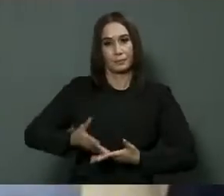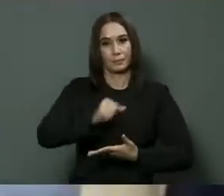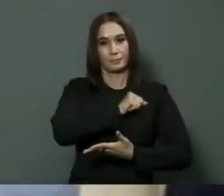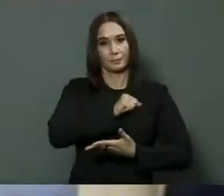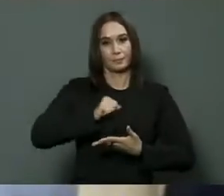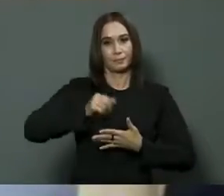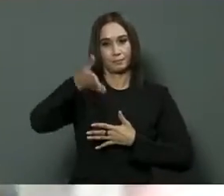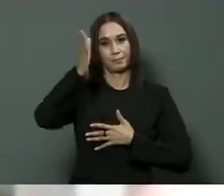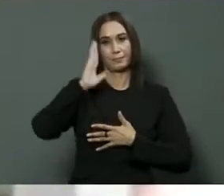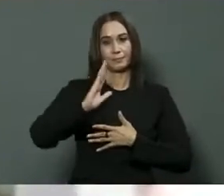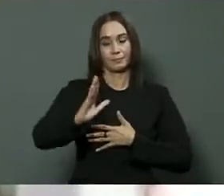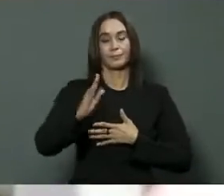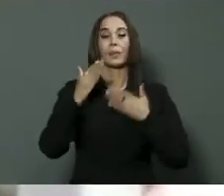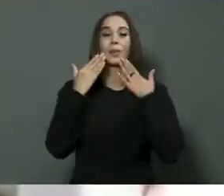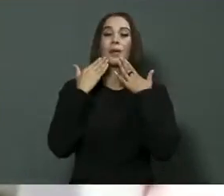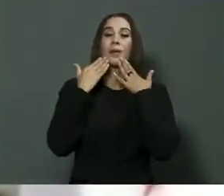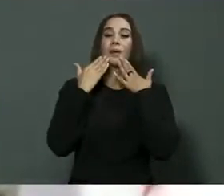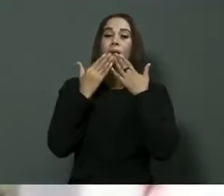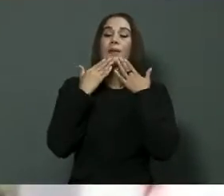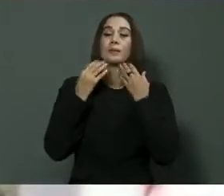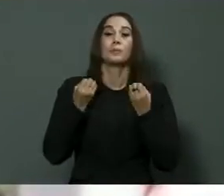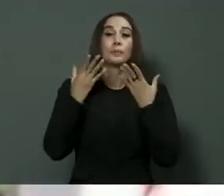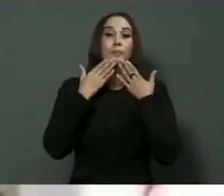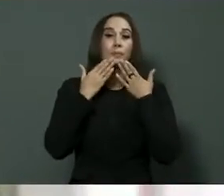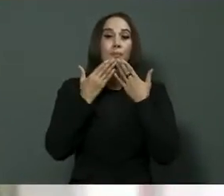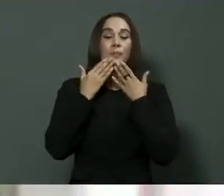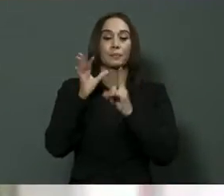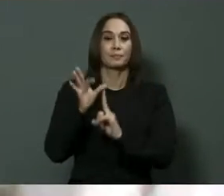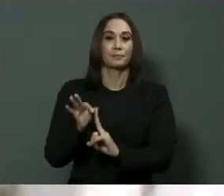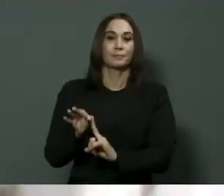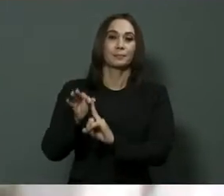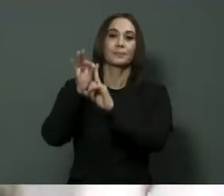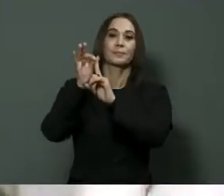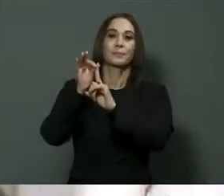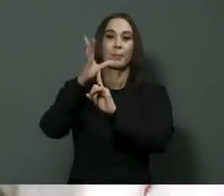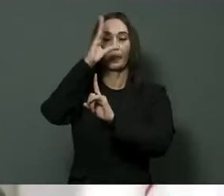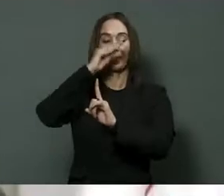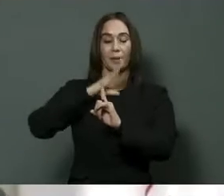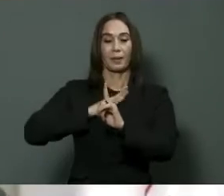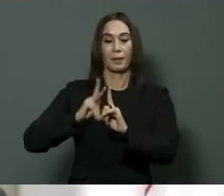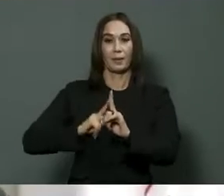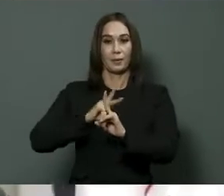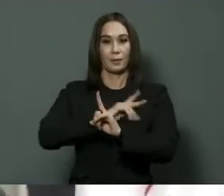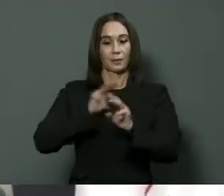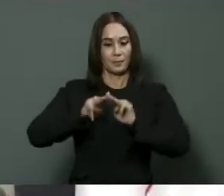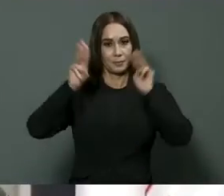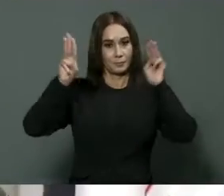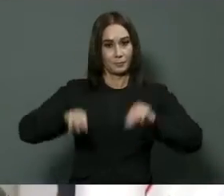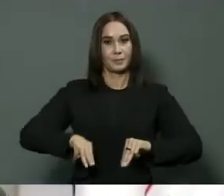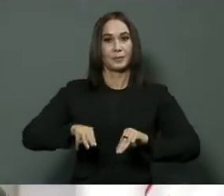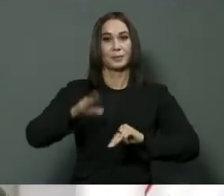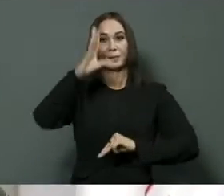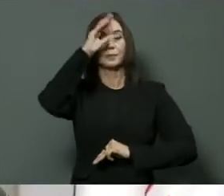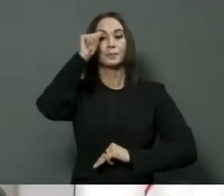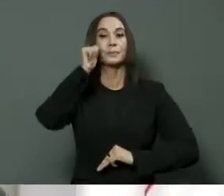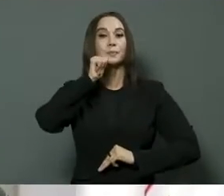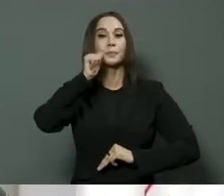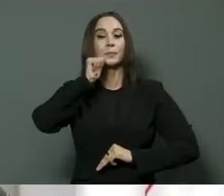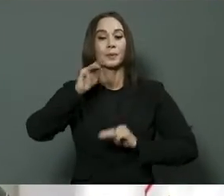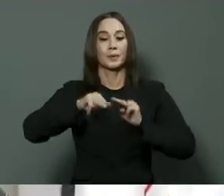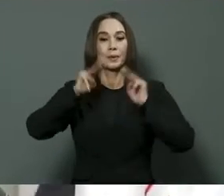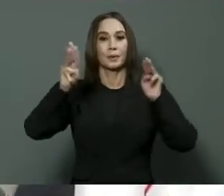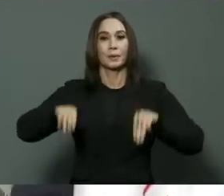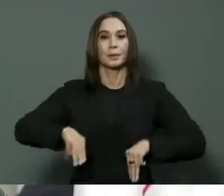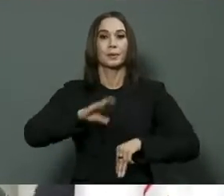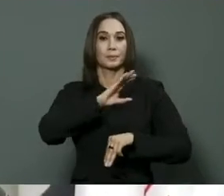Señor. Gracias, muchísimas gracias especiales a los señores viceministros y viceministras del Ministerio